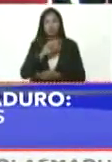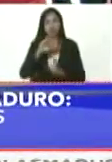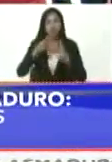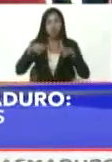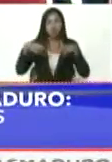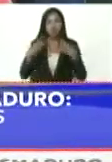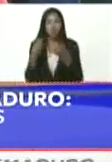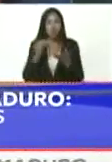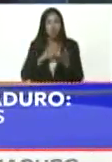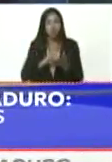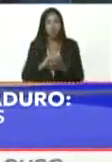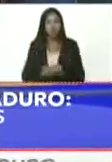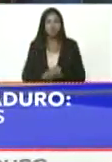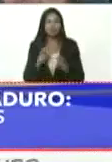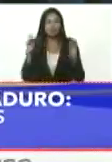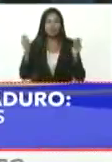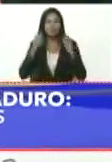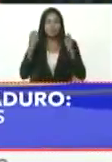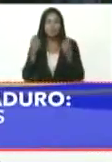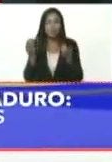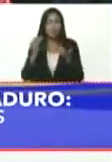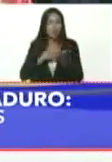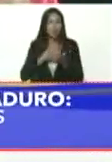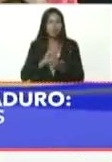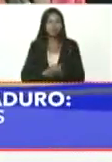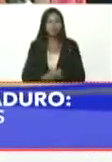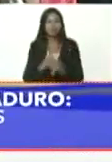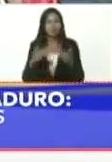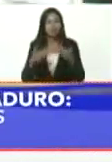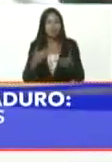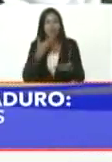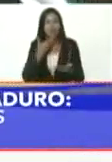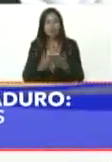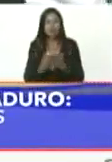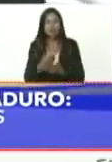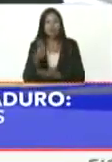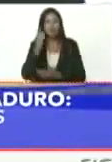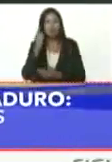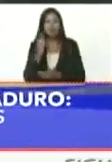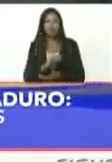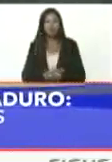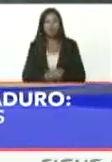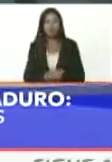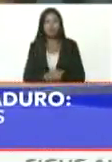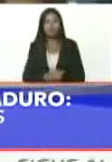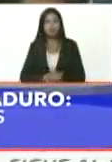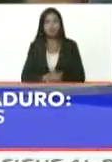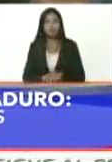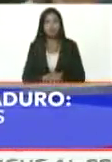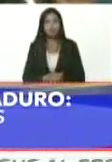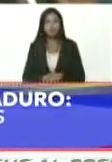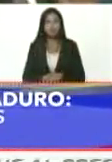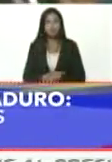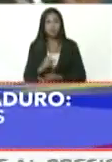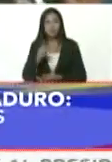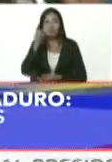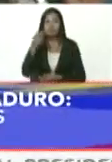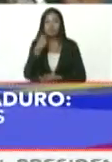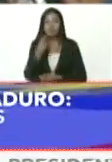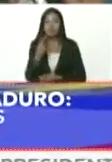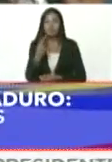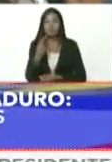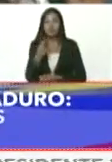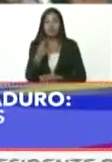reprogramarla, vamos a reimpulsarla. Te doy las gracias, Carmen Victoria Pérez. Alguien te dijo que no